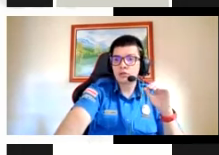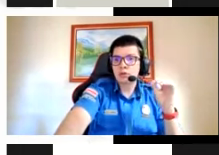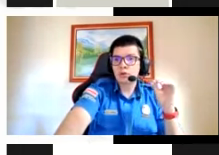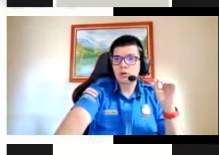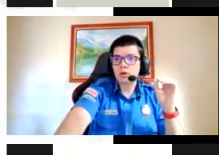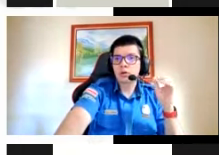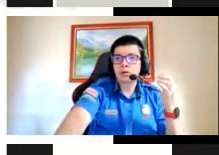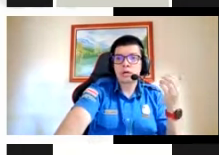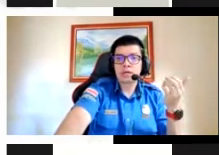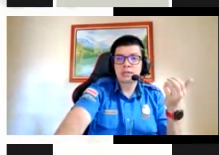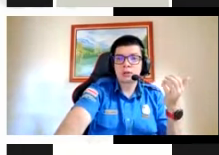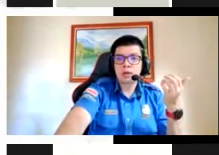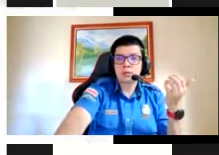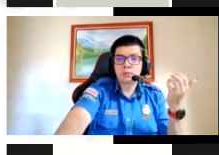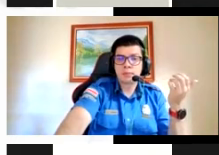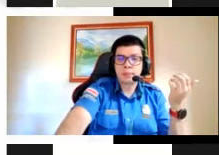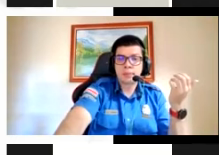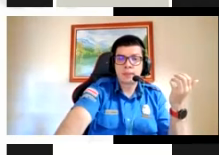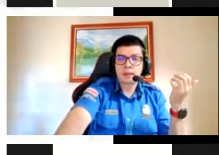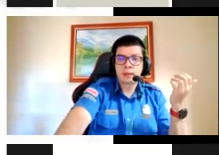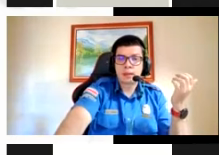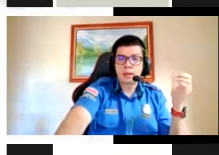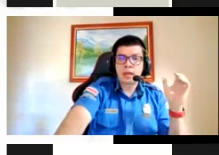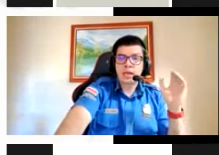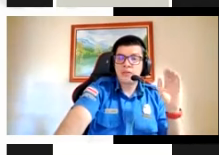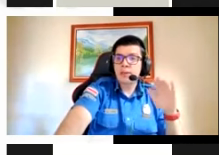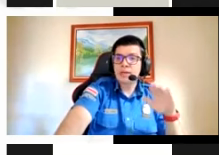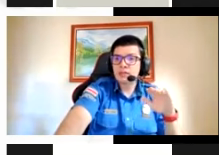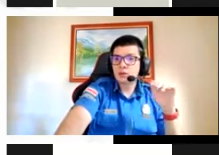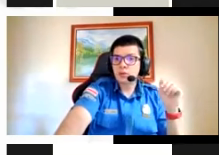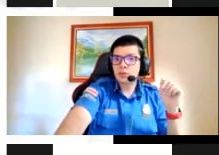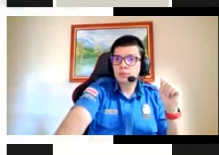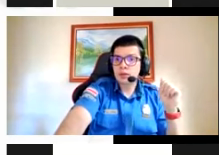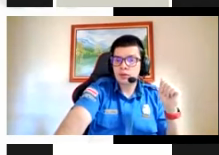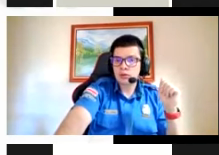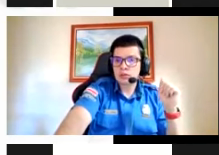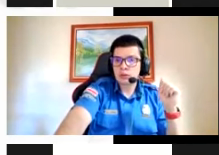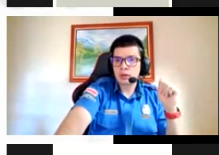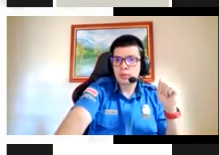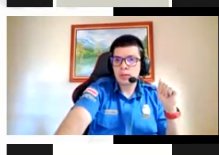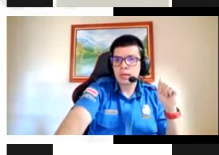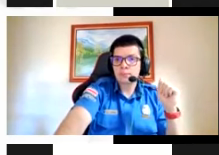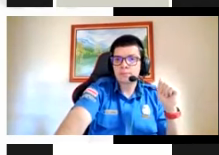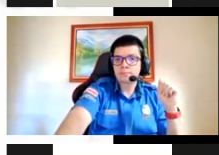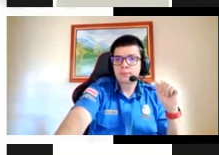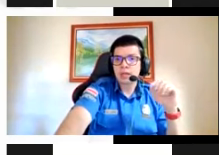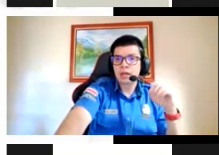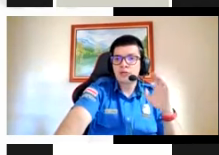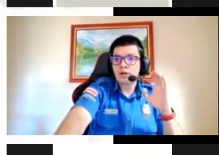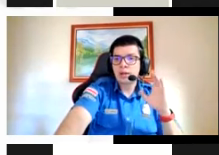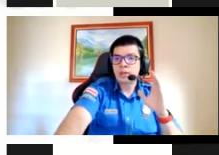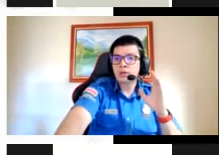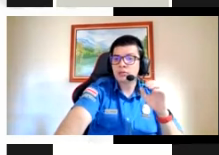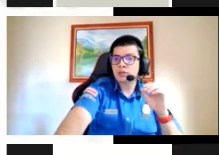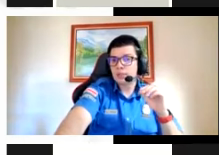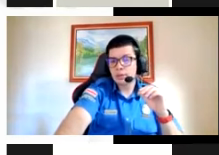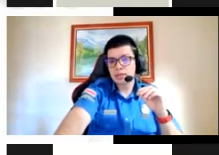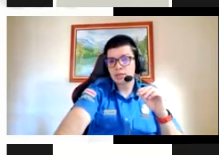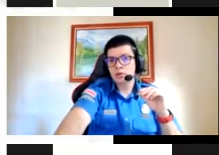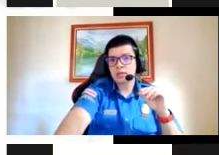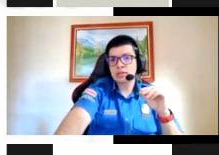58, Código de Gas Licuado, NFPA 101, Código de Seguridad Humana, Reglamento